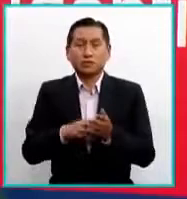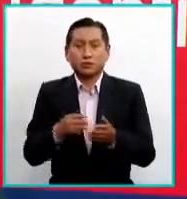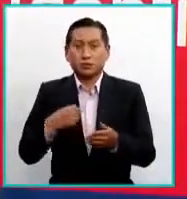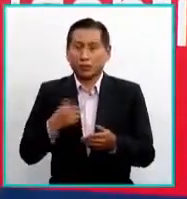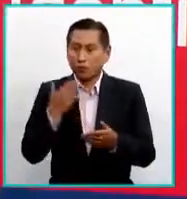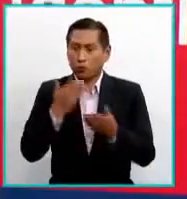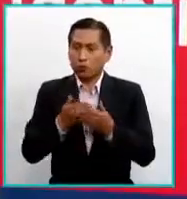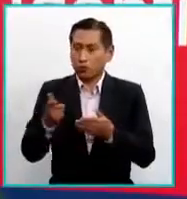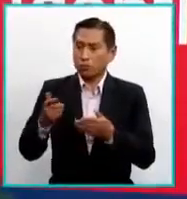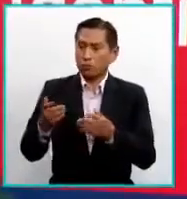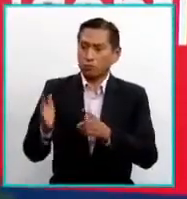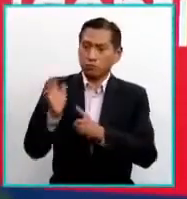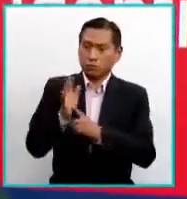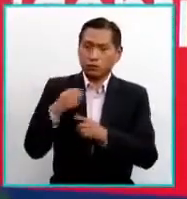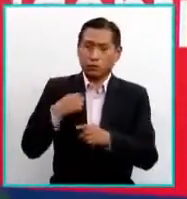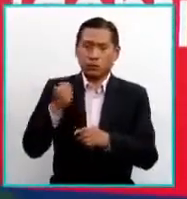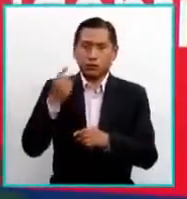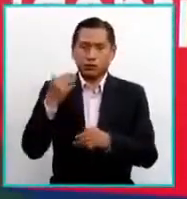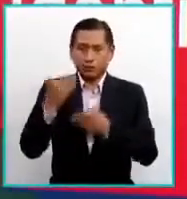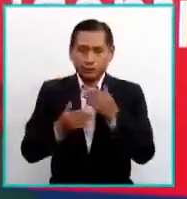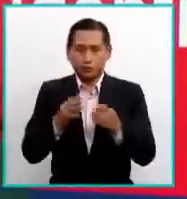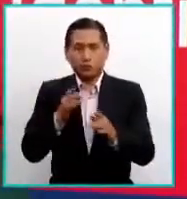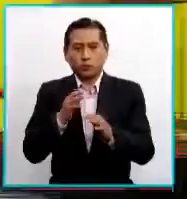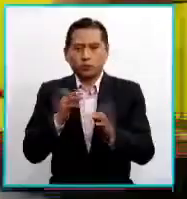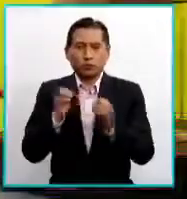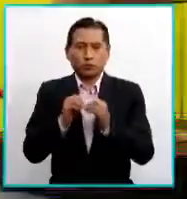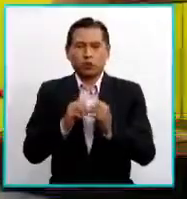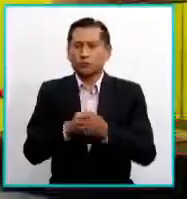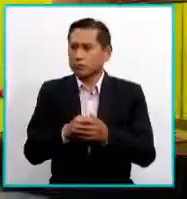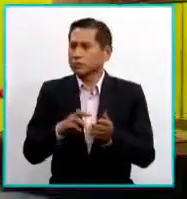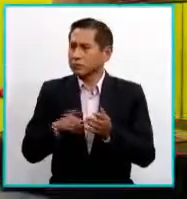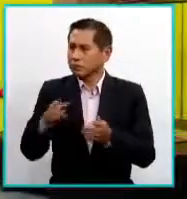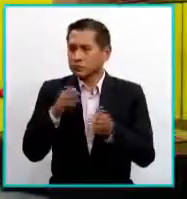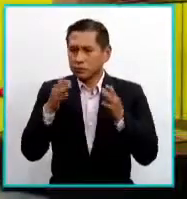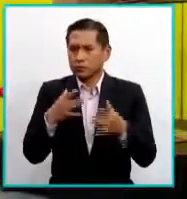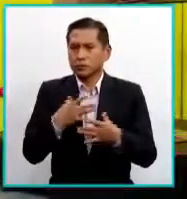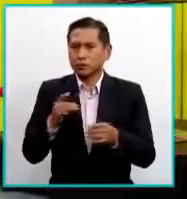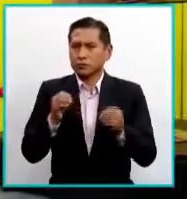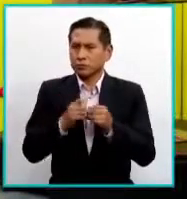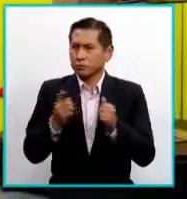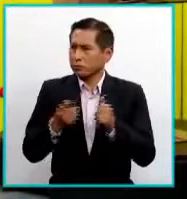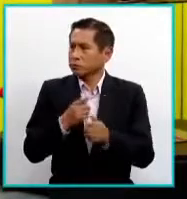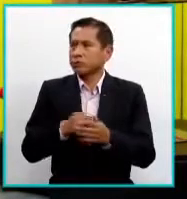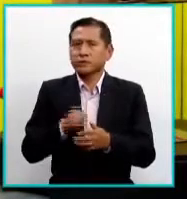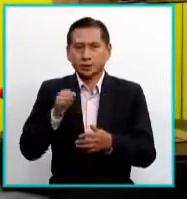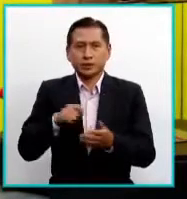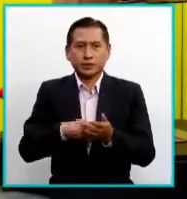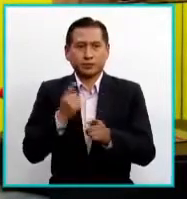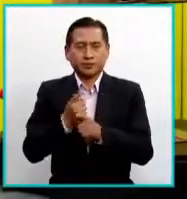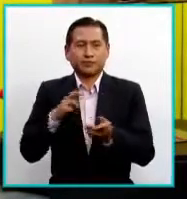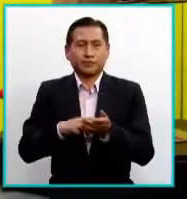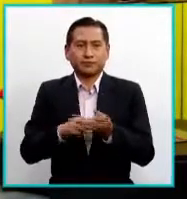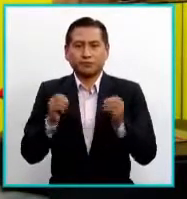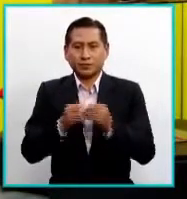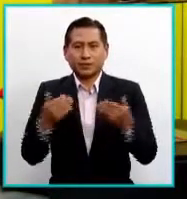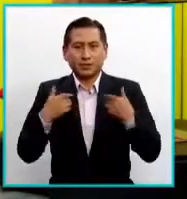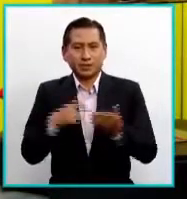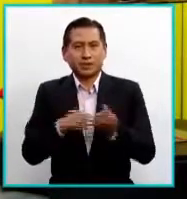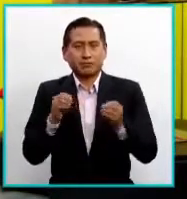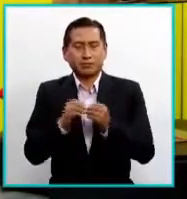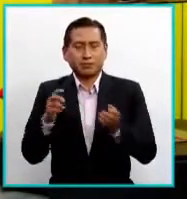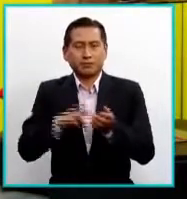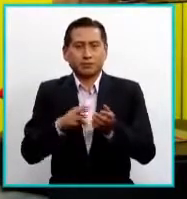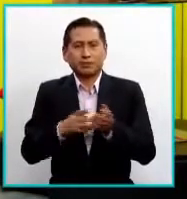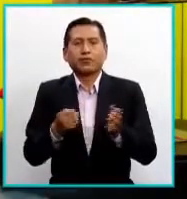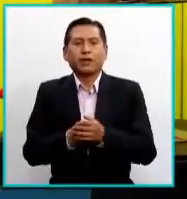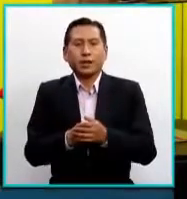dieron buenas señas como para seguir el huaño, ¿no? De alguna manera, y además te gustó esa primera experiencia. Ah, o sea, de tocar, claro, porque en realidad